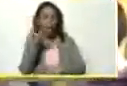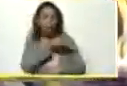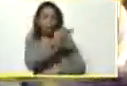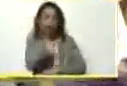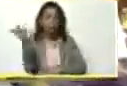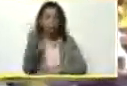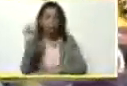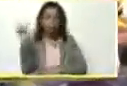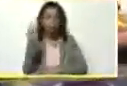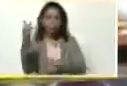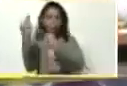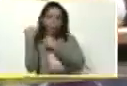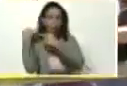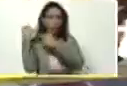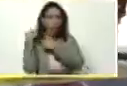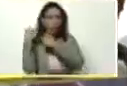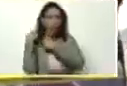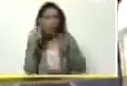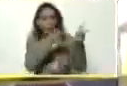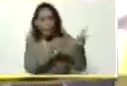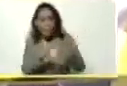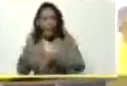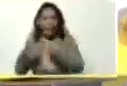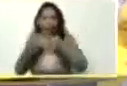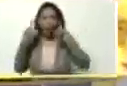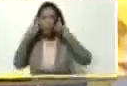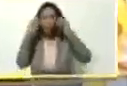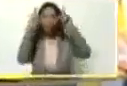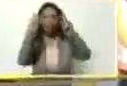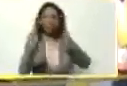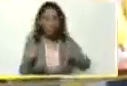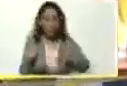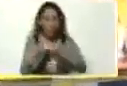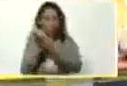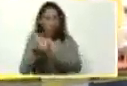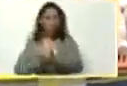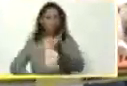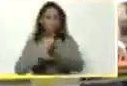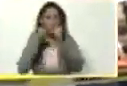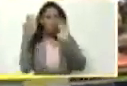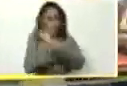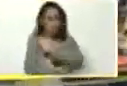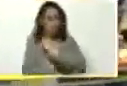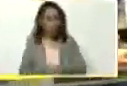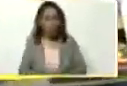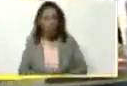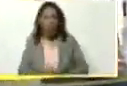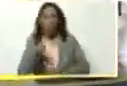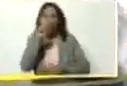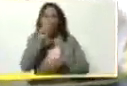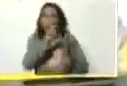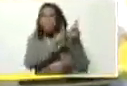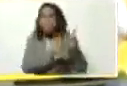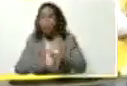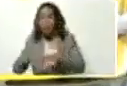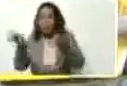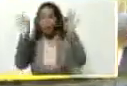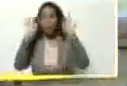Para todos los profesionales. un plan especial para la